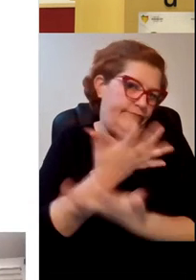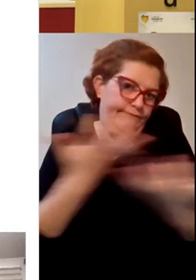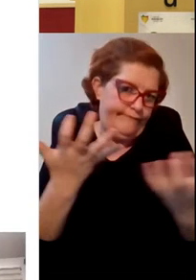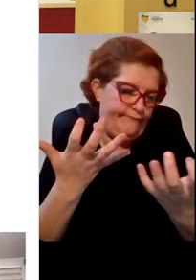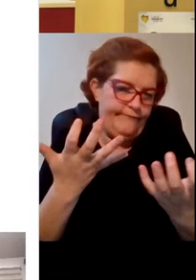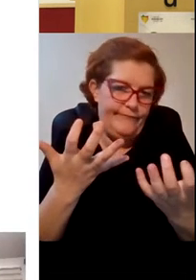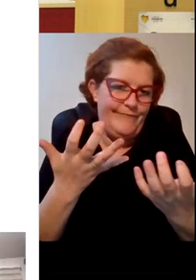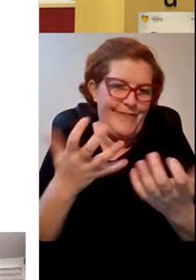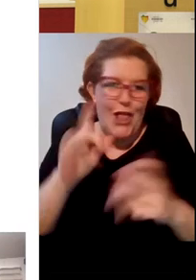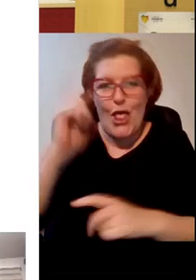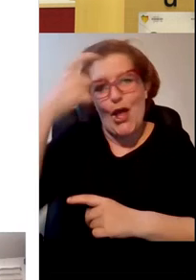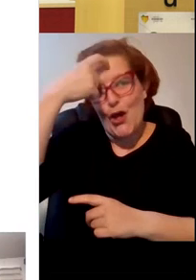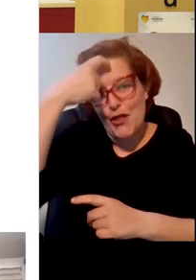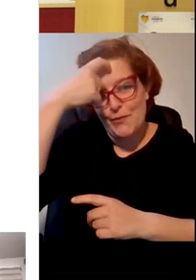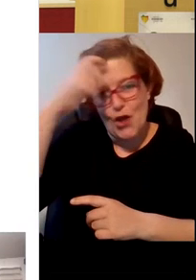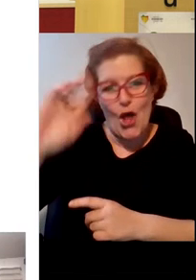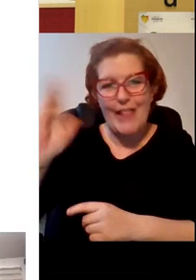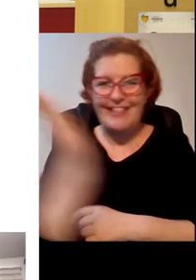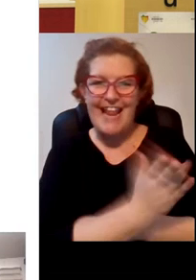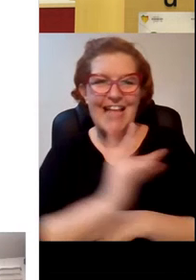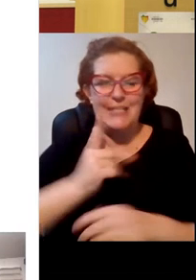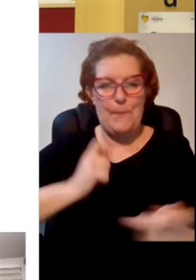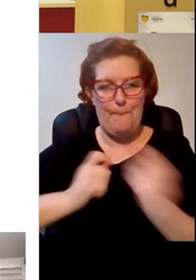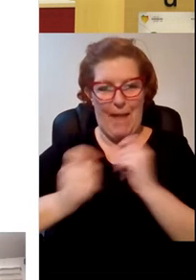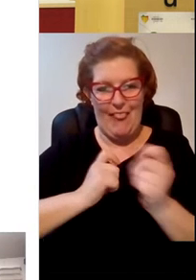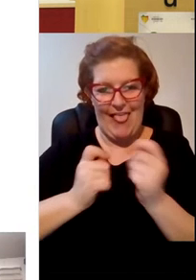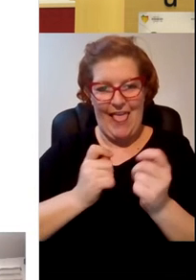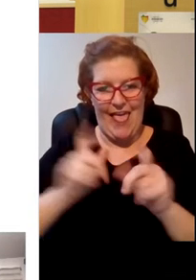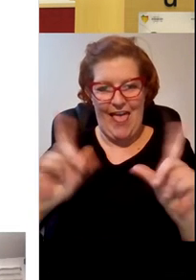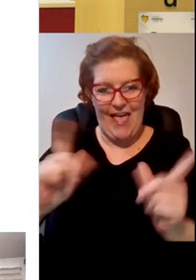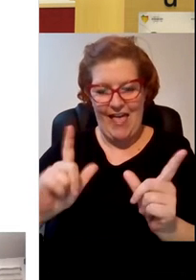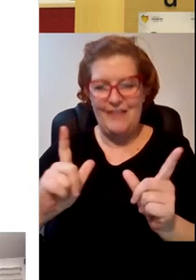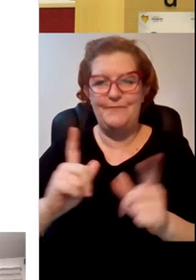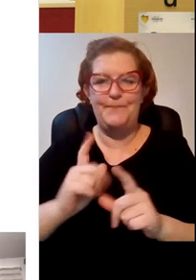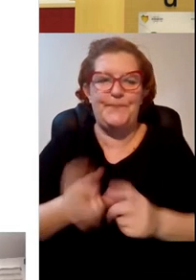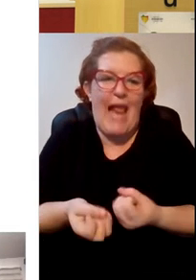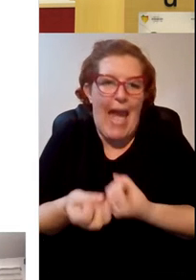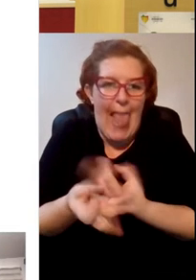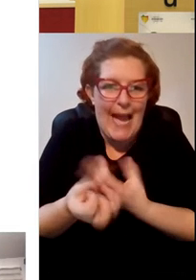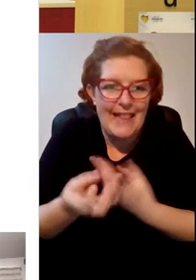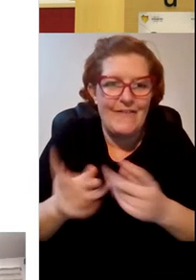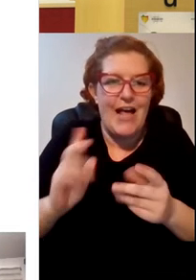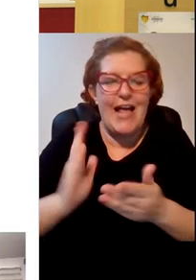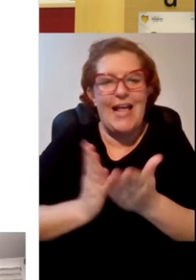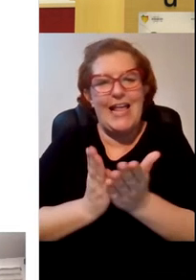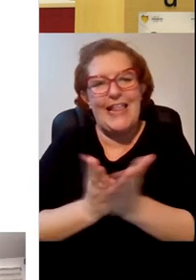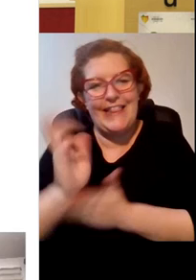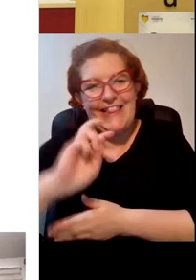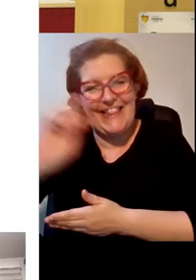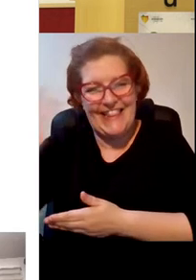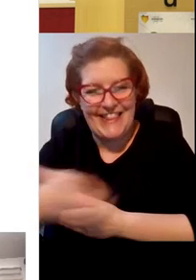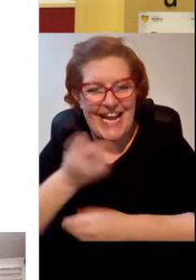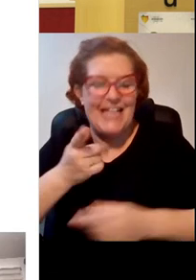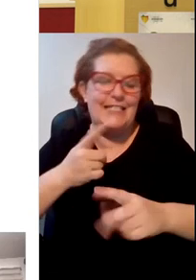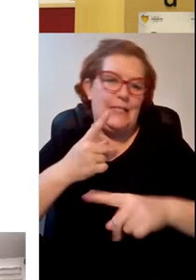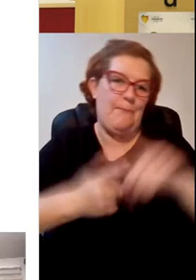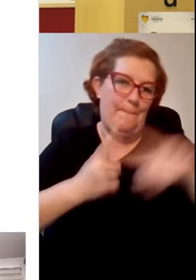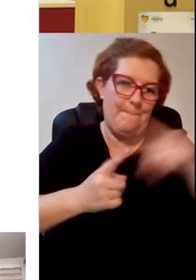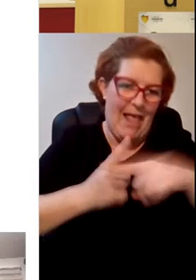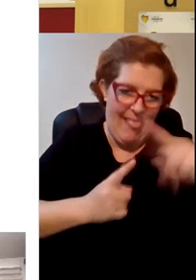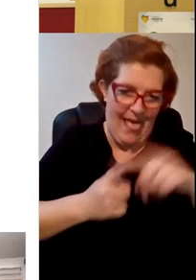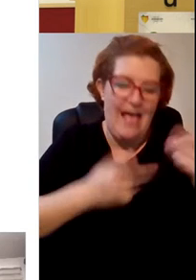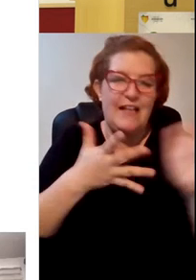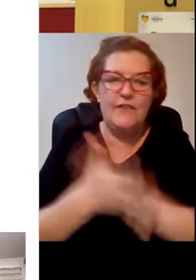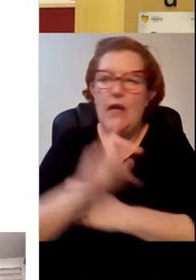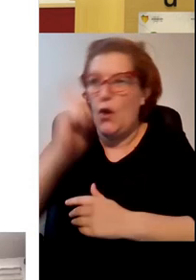del concepto de transmedia no el concepto de narrativa transmedia que entendemos como narrativa transmedia porque es un concepto